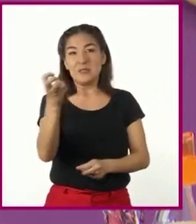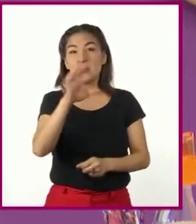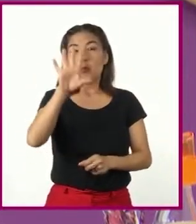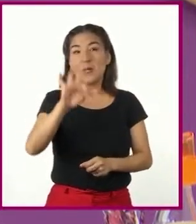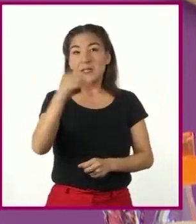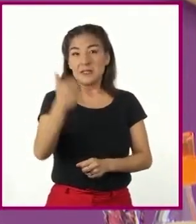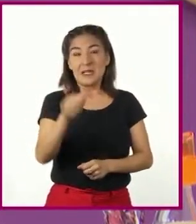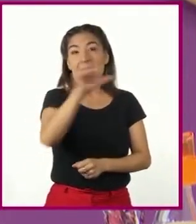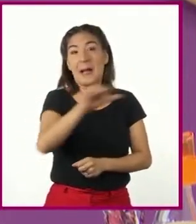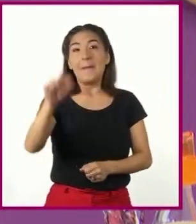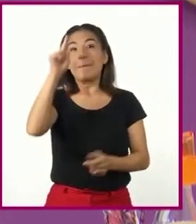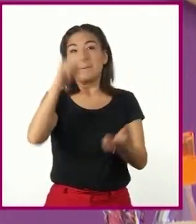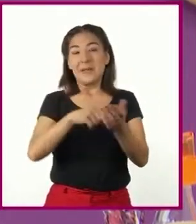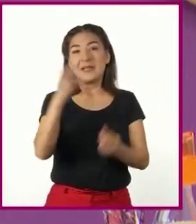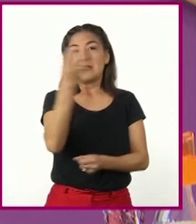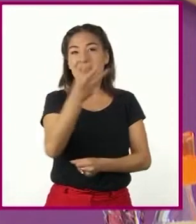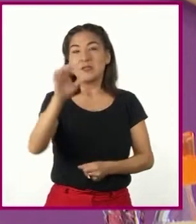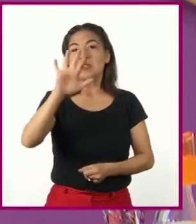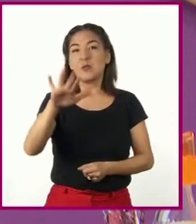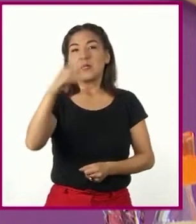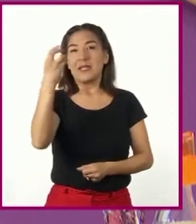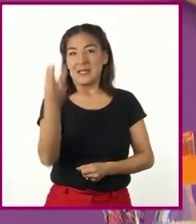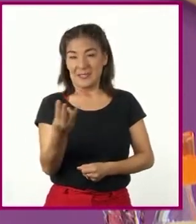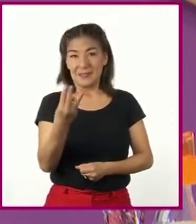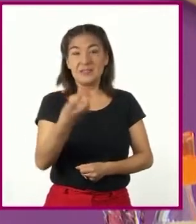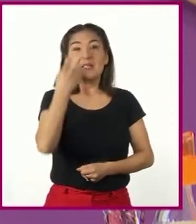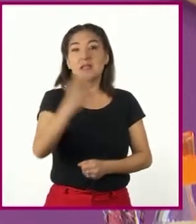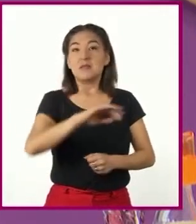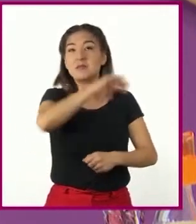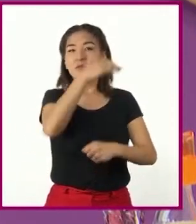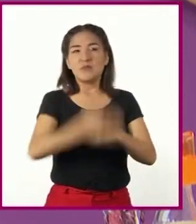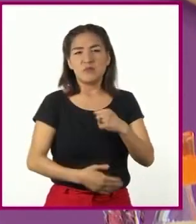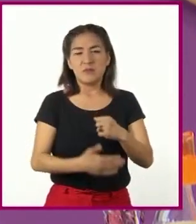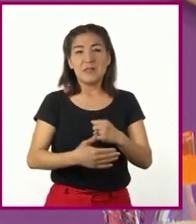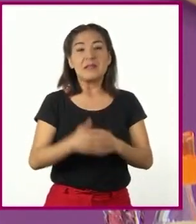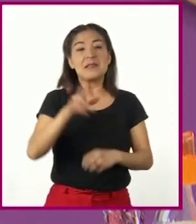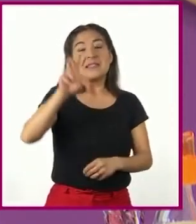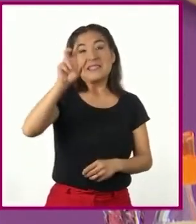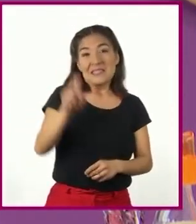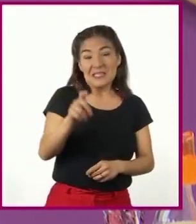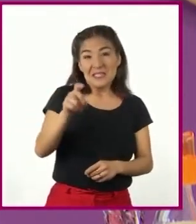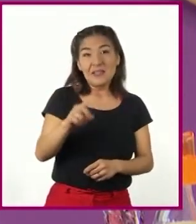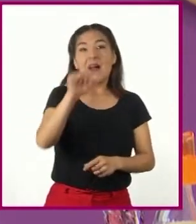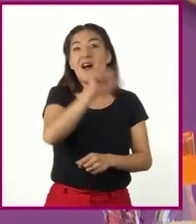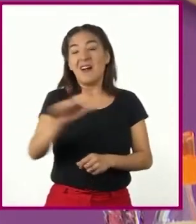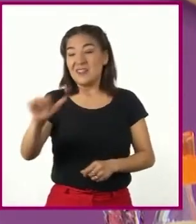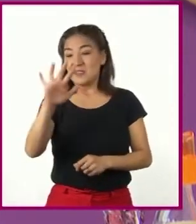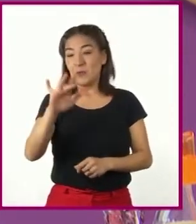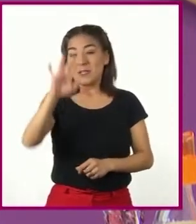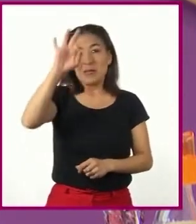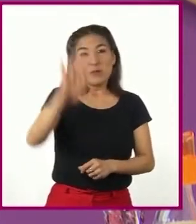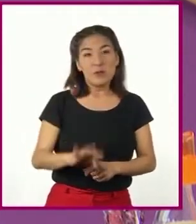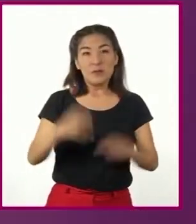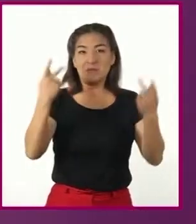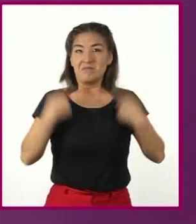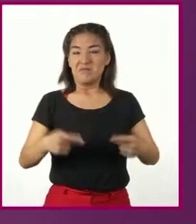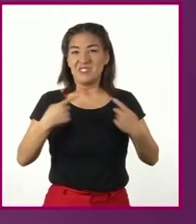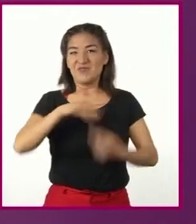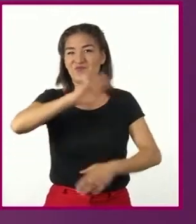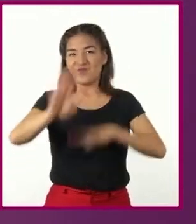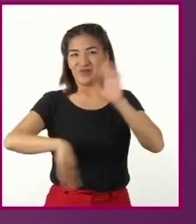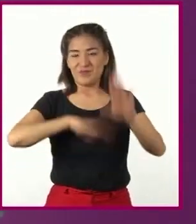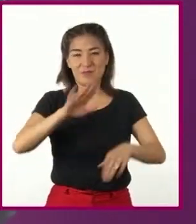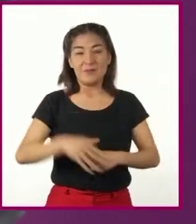y 1353 y acabó con entre el 30 y el 50% de la población.